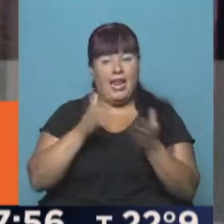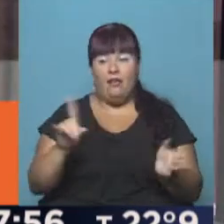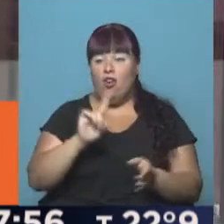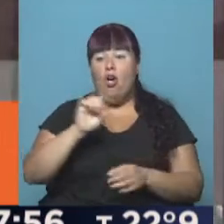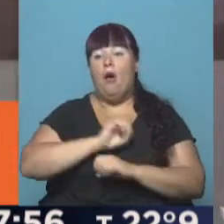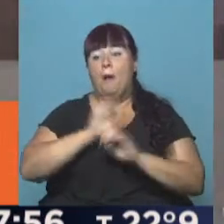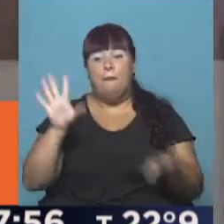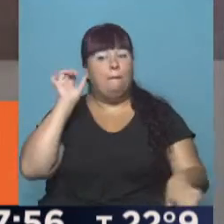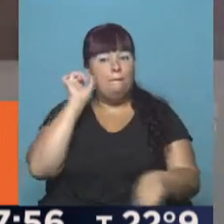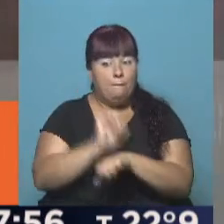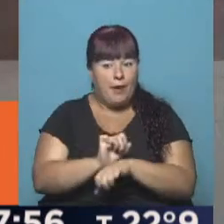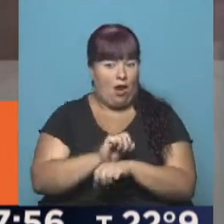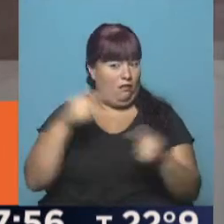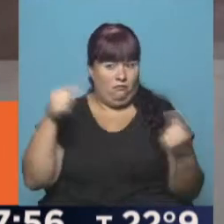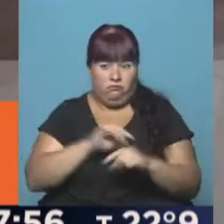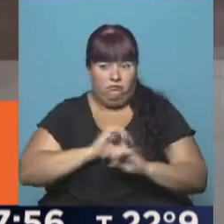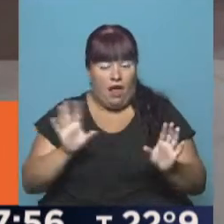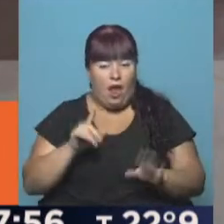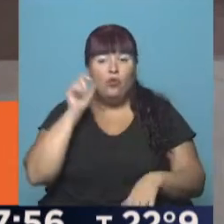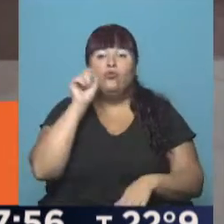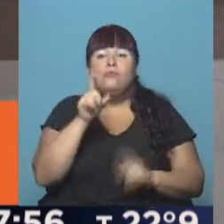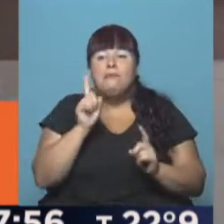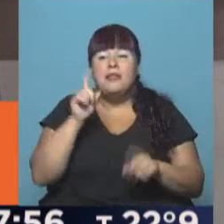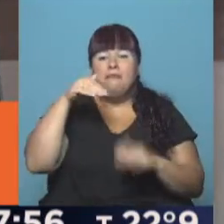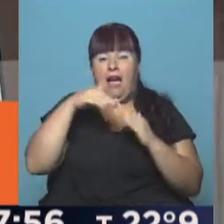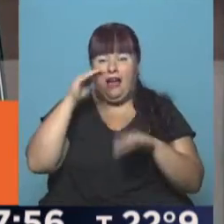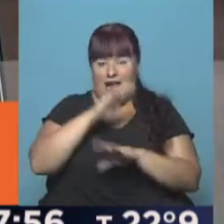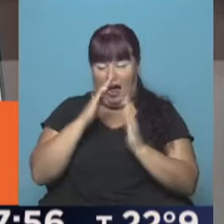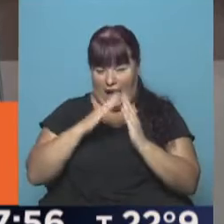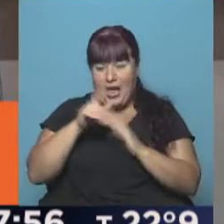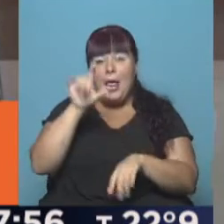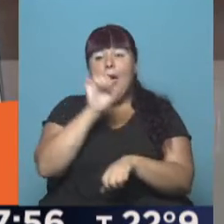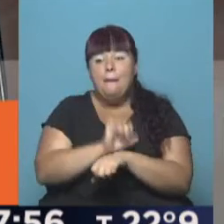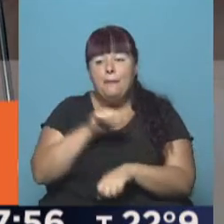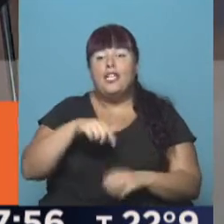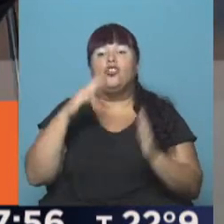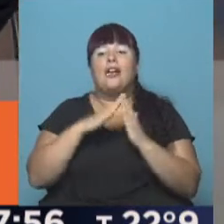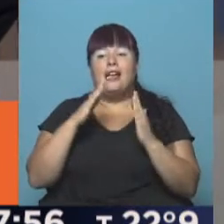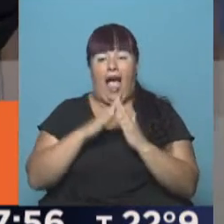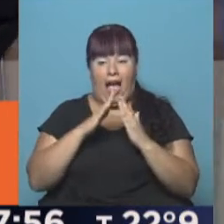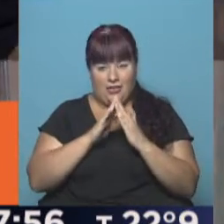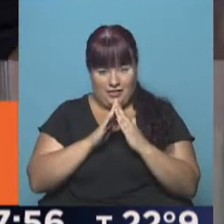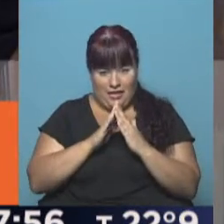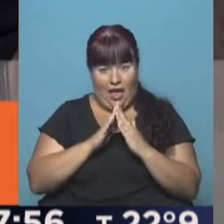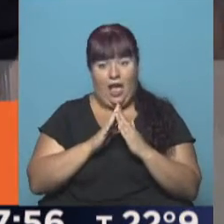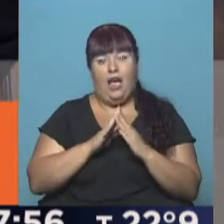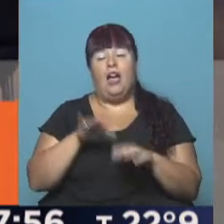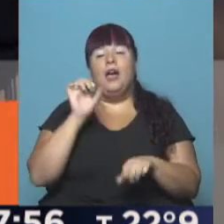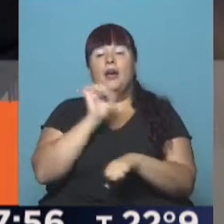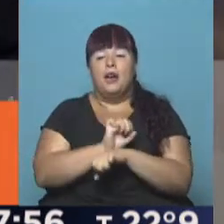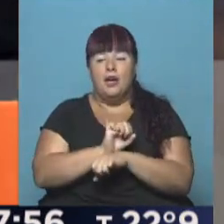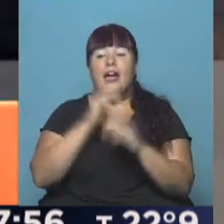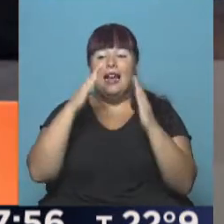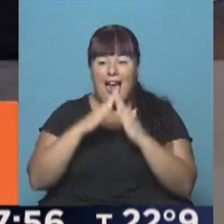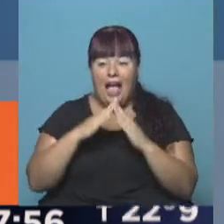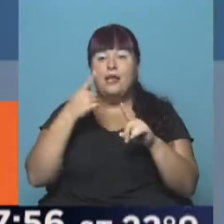que le dieron detención arbitraria en su propia casa. O sea, él está detenido en su hogar, tiene casa